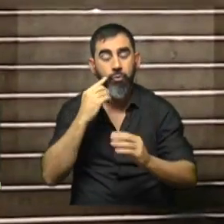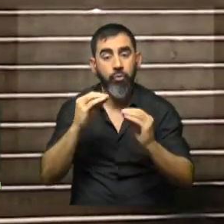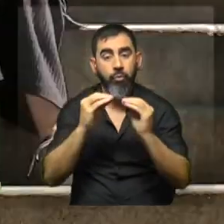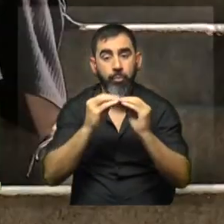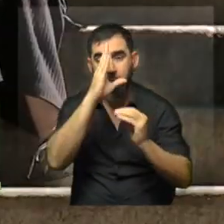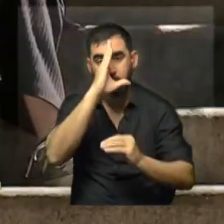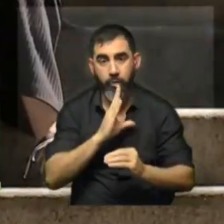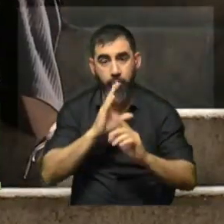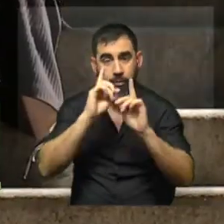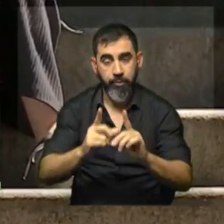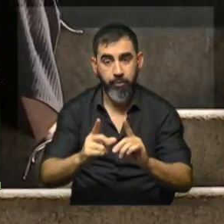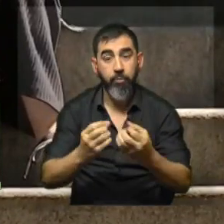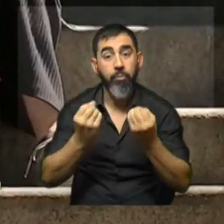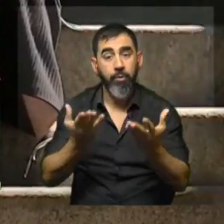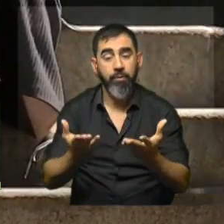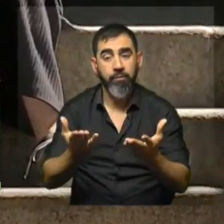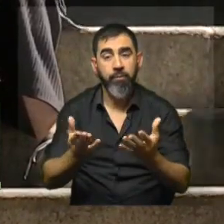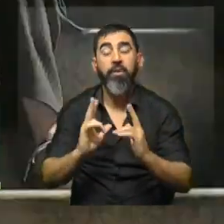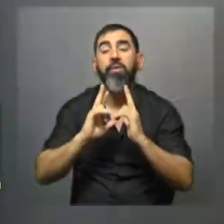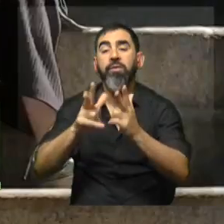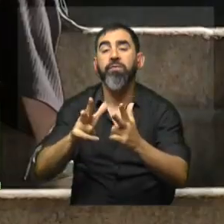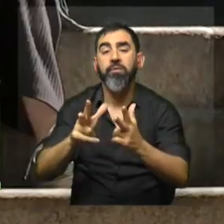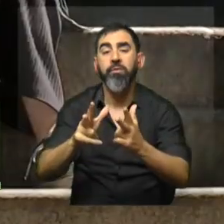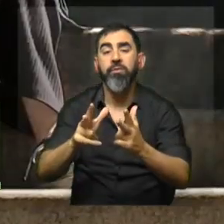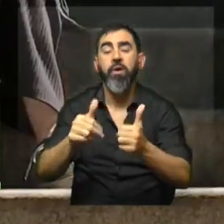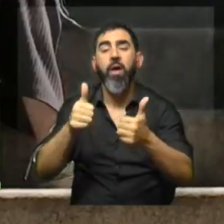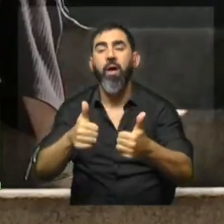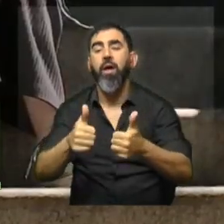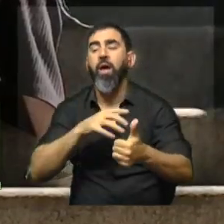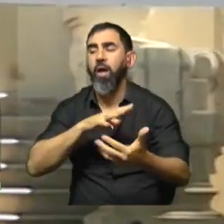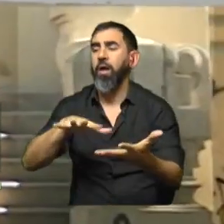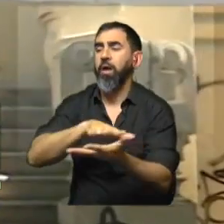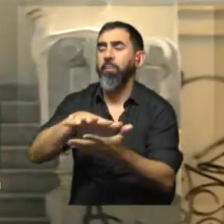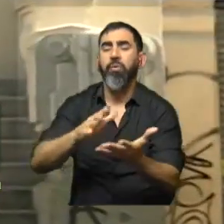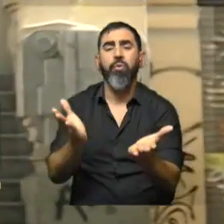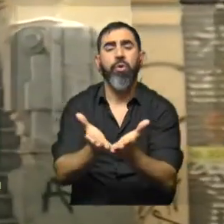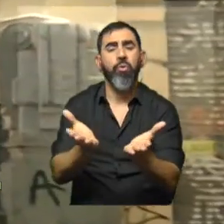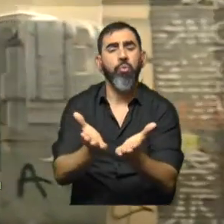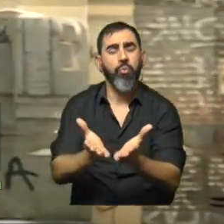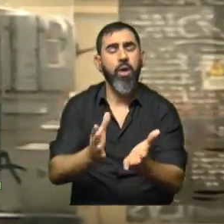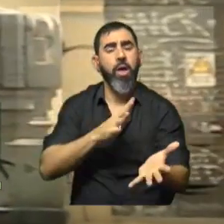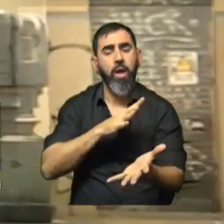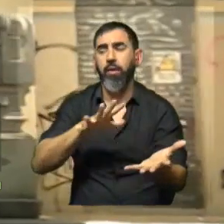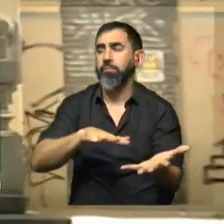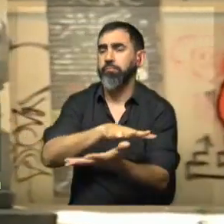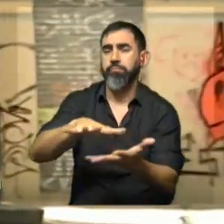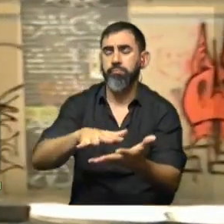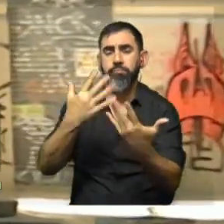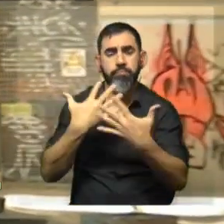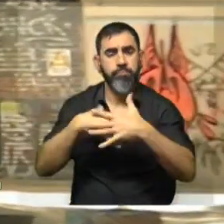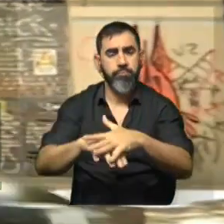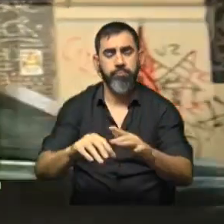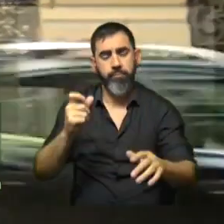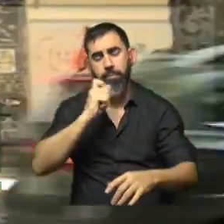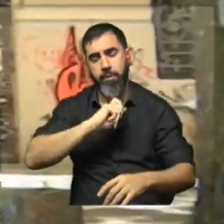hipoacústicos, ya que si bien se dice de que bueno, tienen el espacio de estudiar, tienen el espacio de integrarse, no es